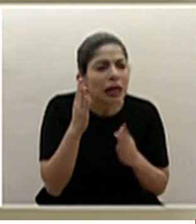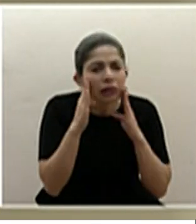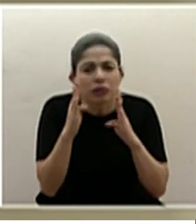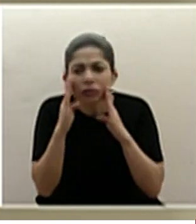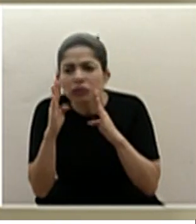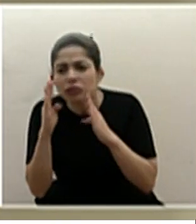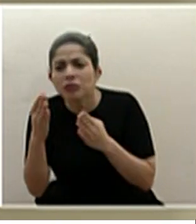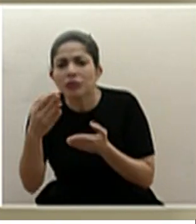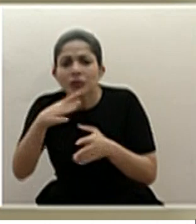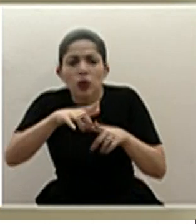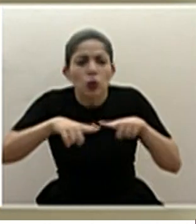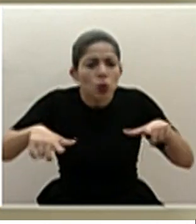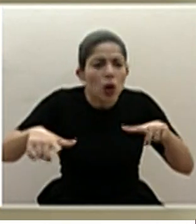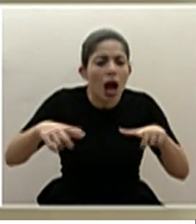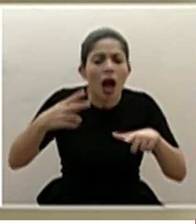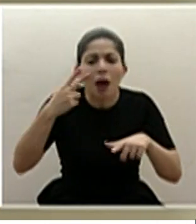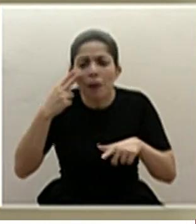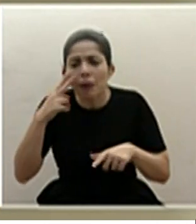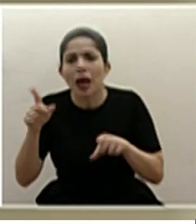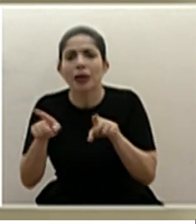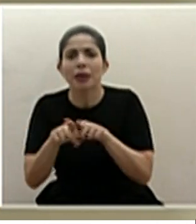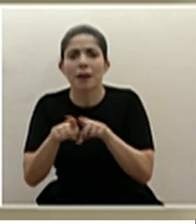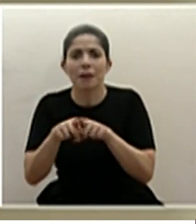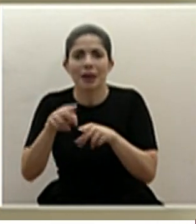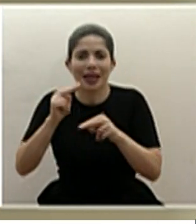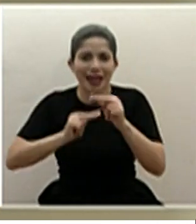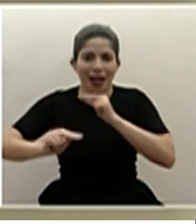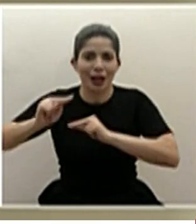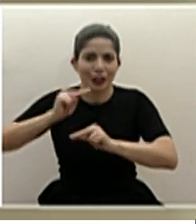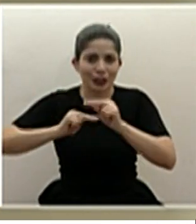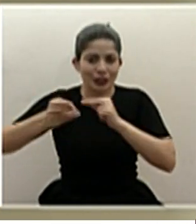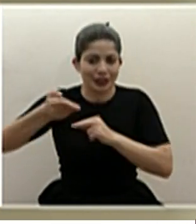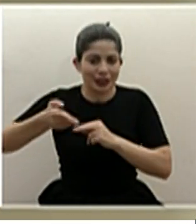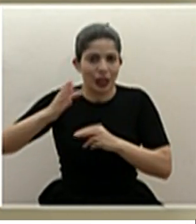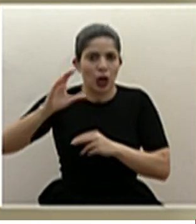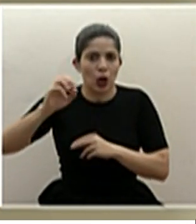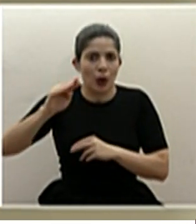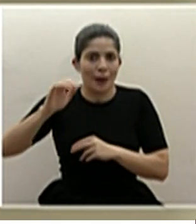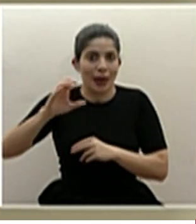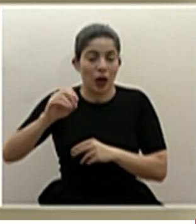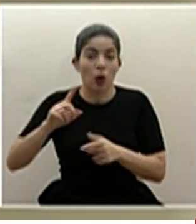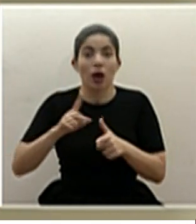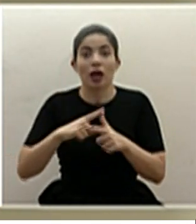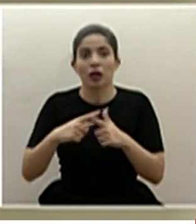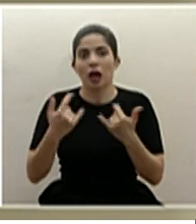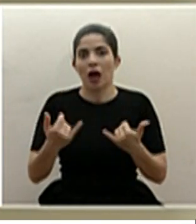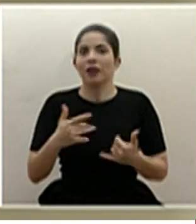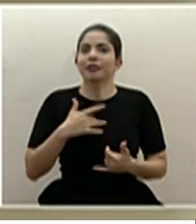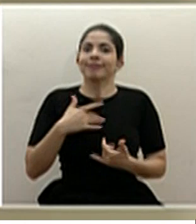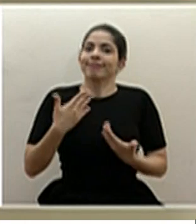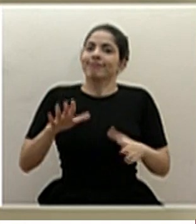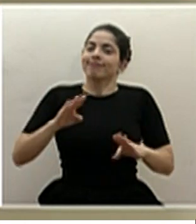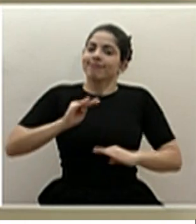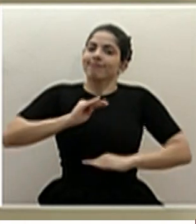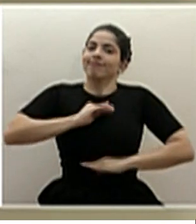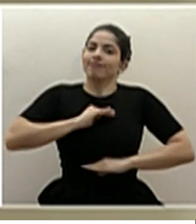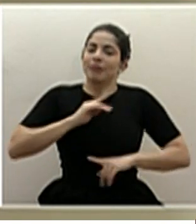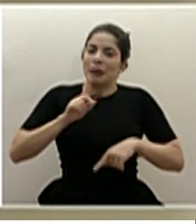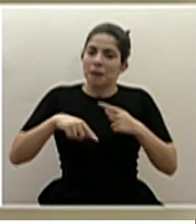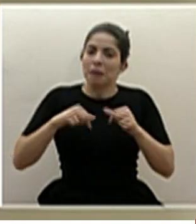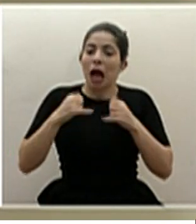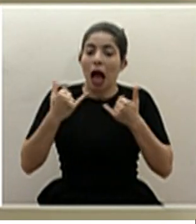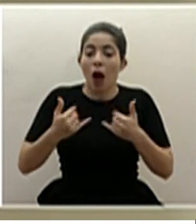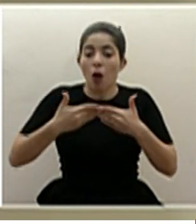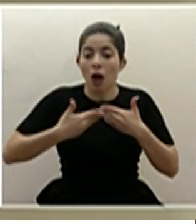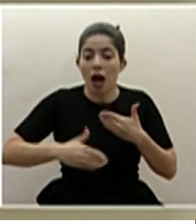los flancos de terreno y el flanco también en la negociación del Comieco. Así que estamos satisfechos y vamos a ir